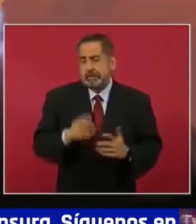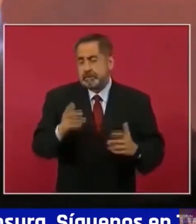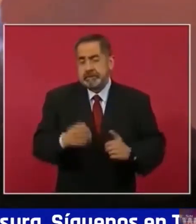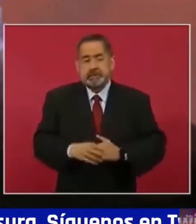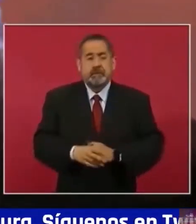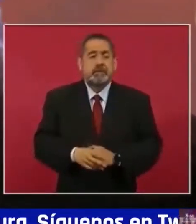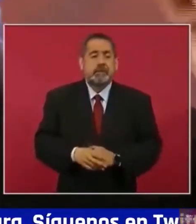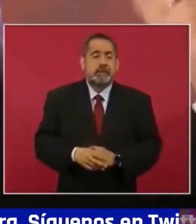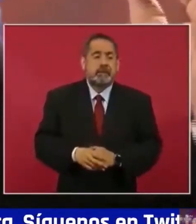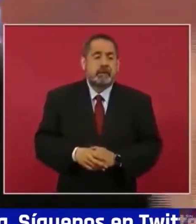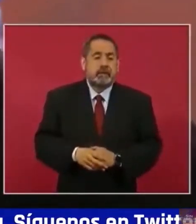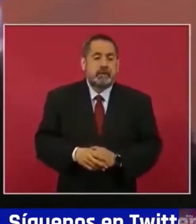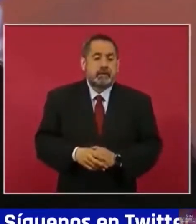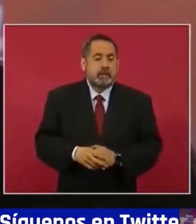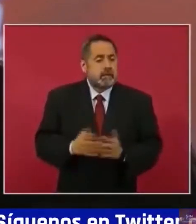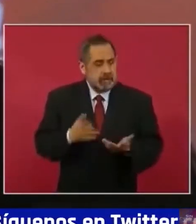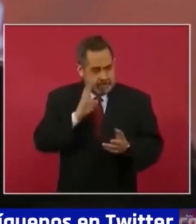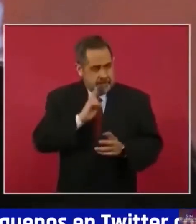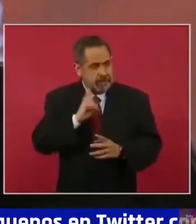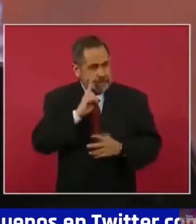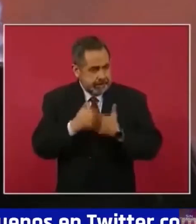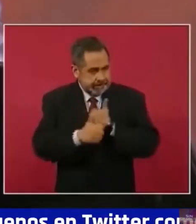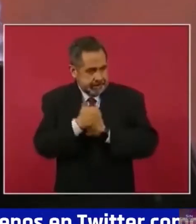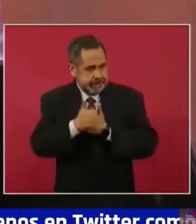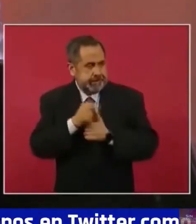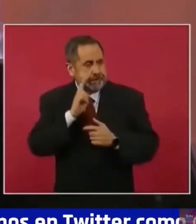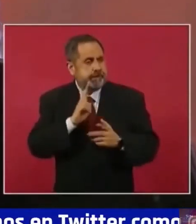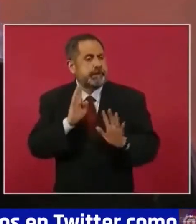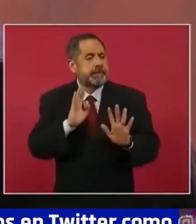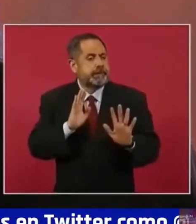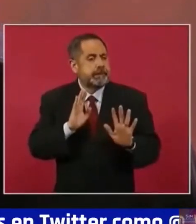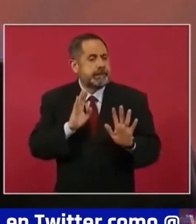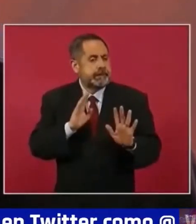Entonces, ahí nos vamos.